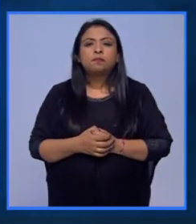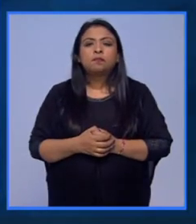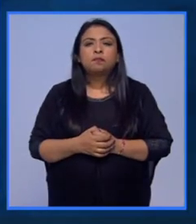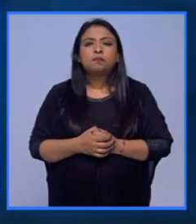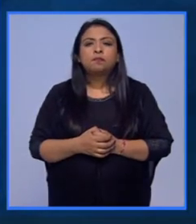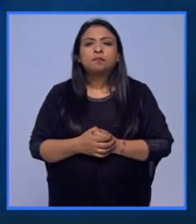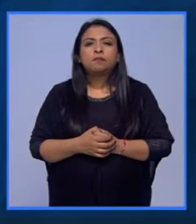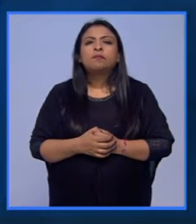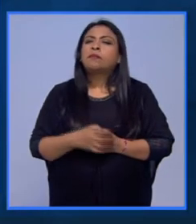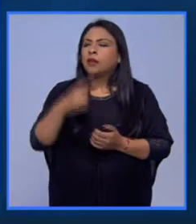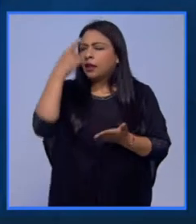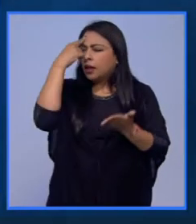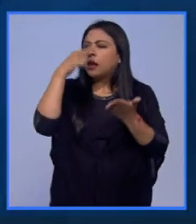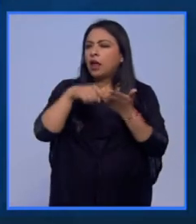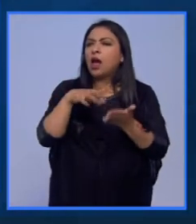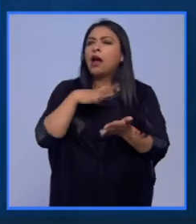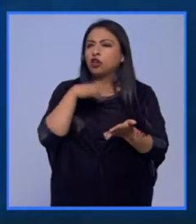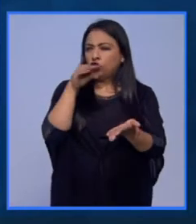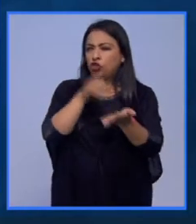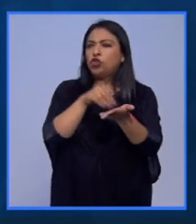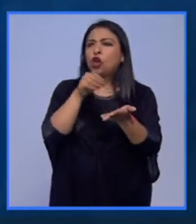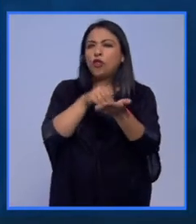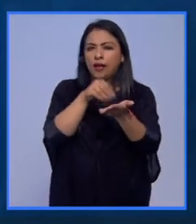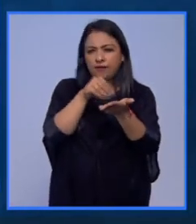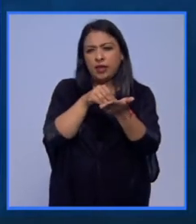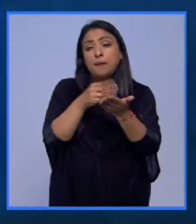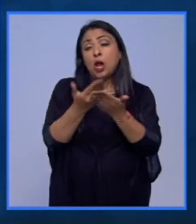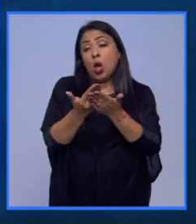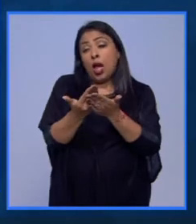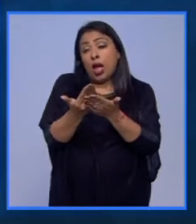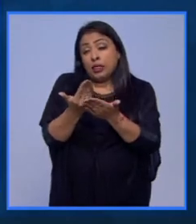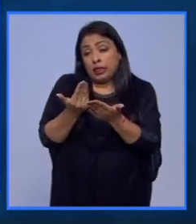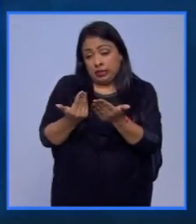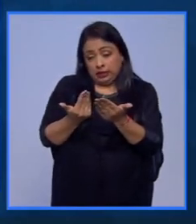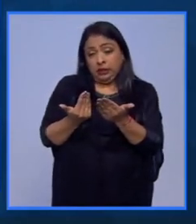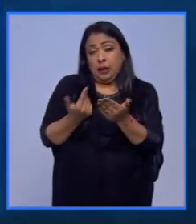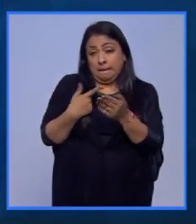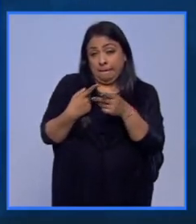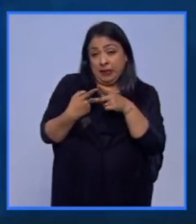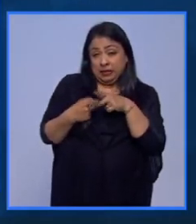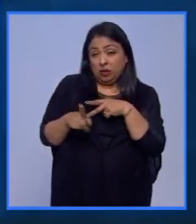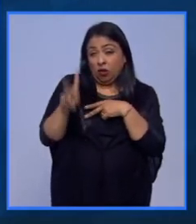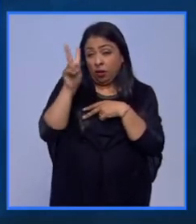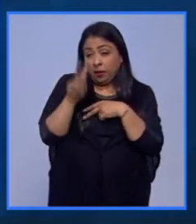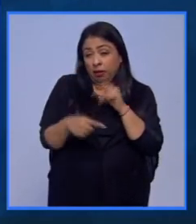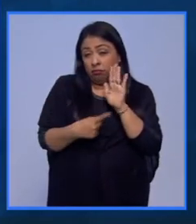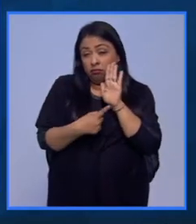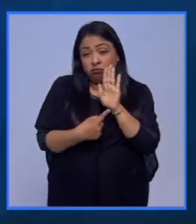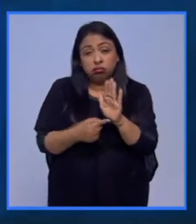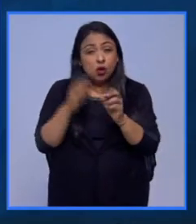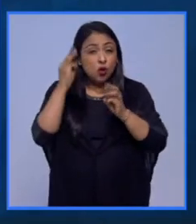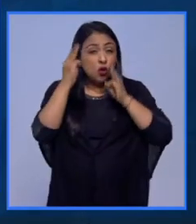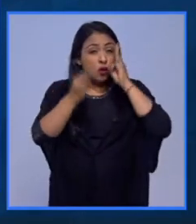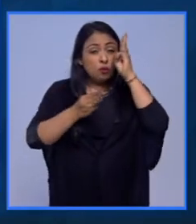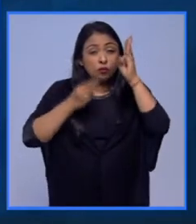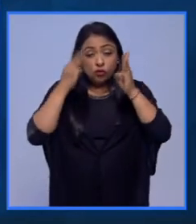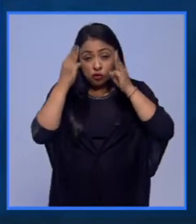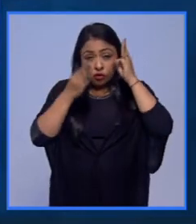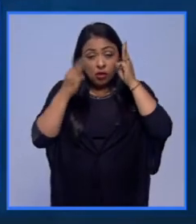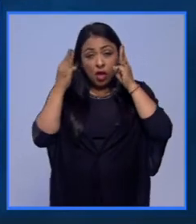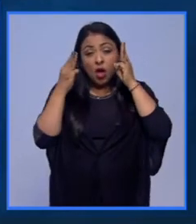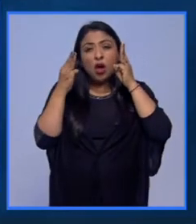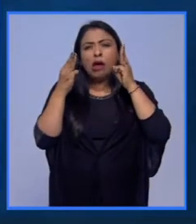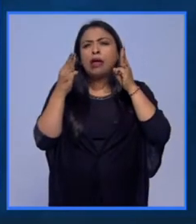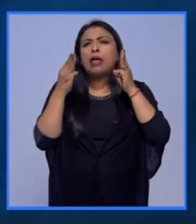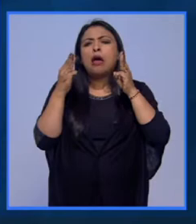creo que sigue teniendo, pero en su momento era un claramente un museo